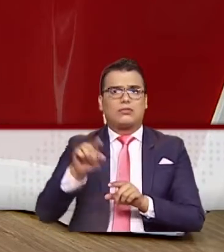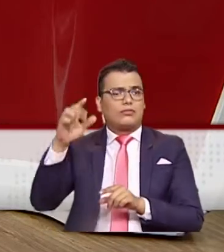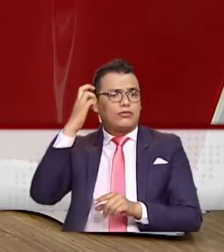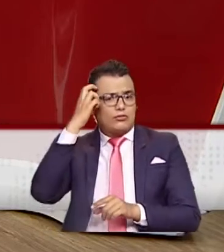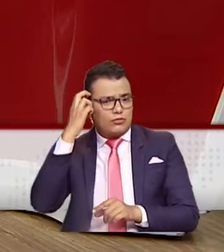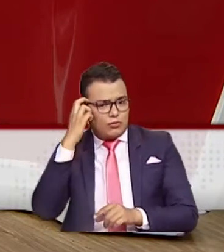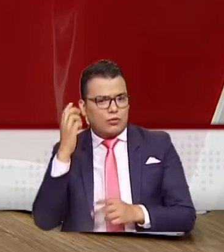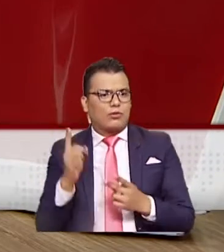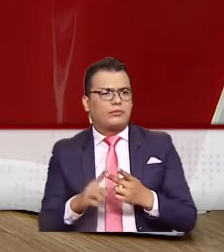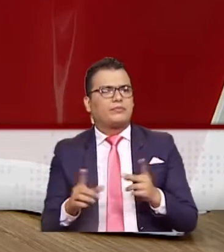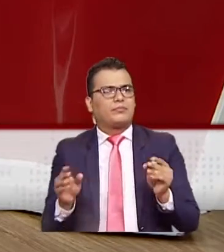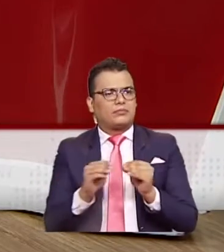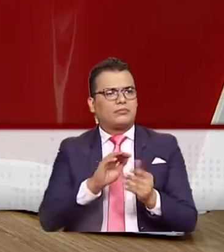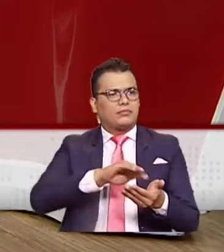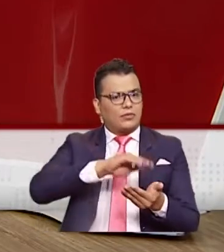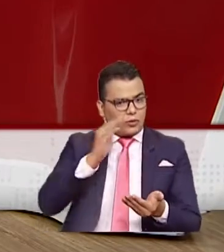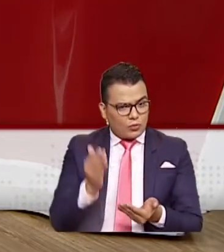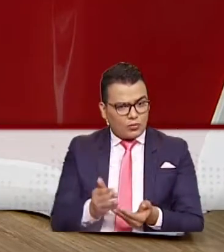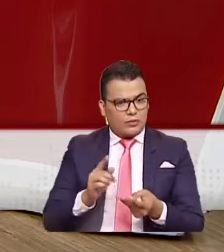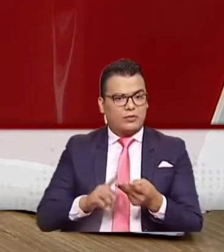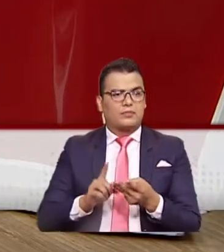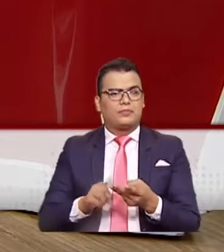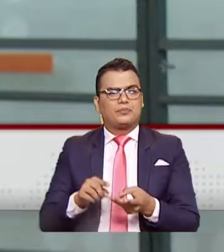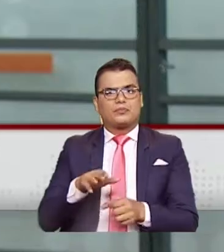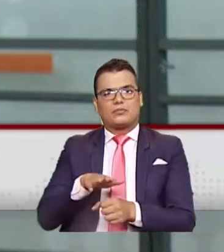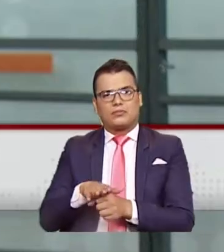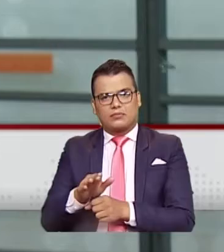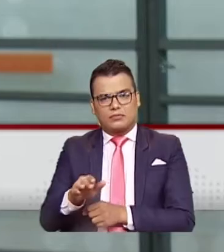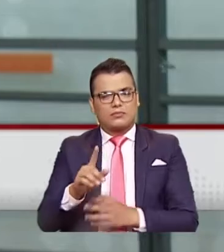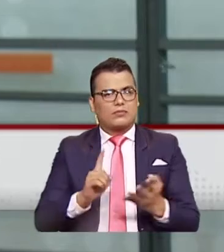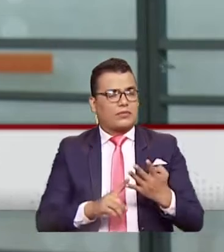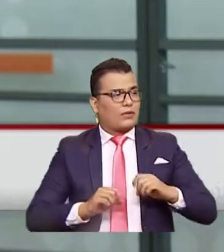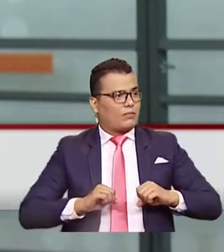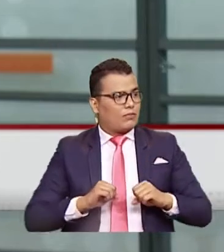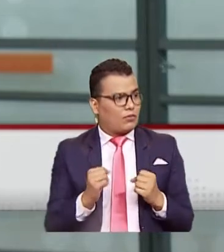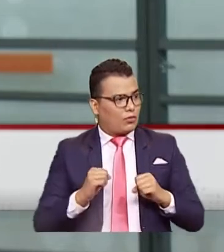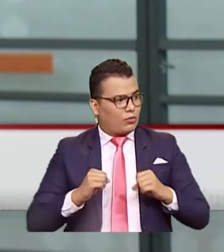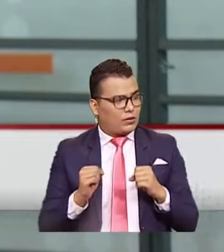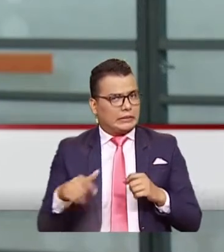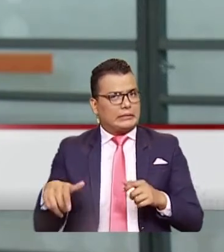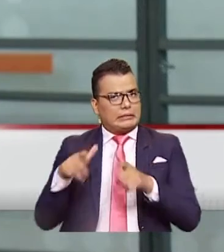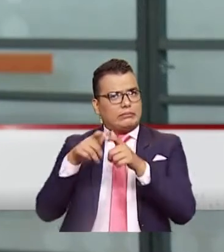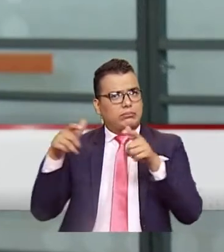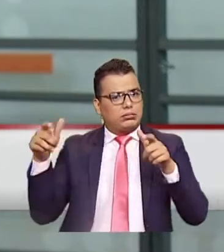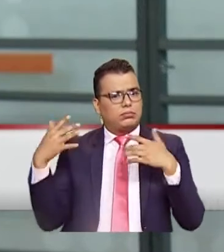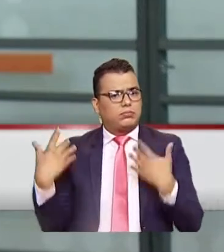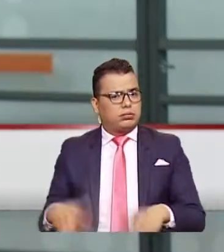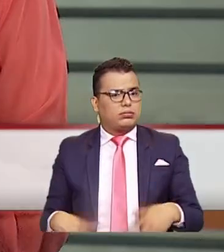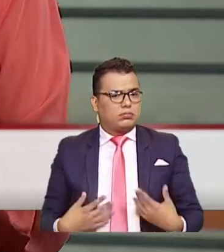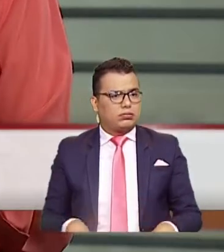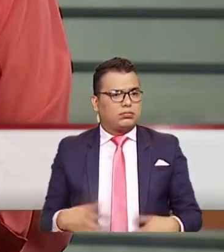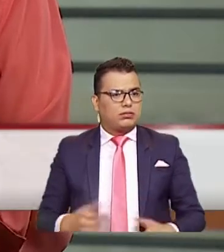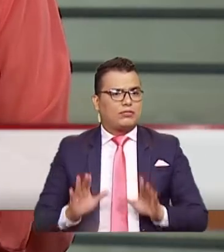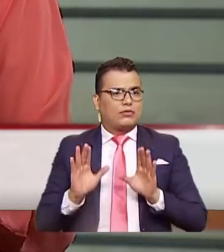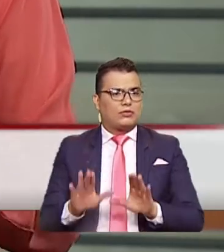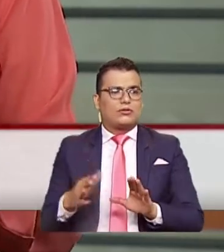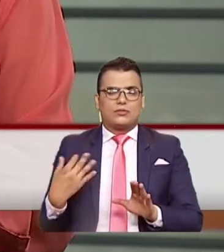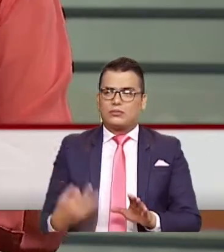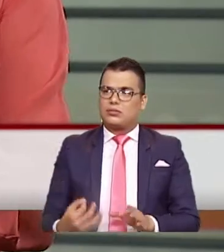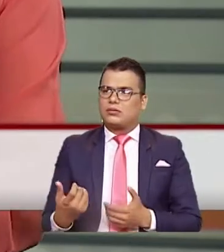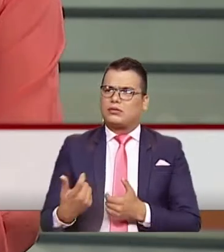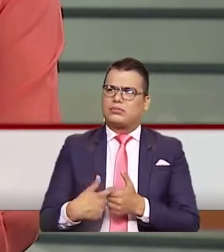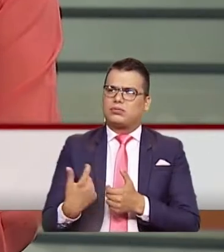también en tumaco y en bogotá hay una gran cantidad de colonias del pacífico es que tuvimos